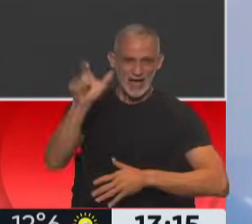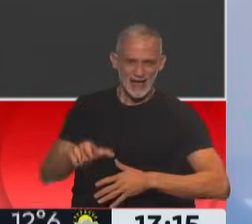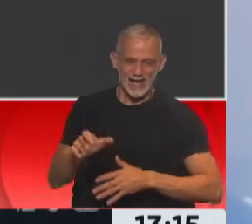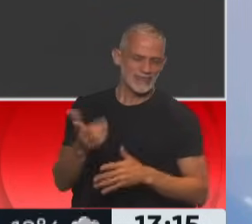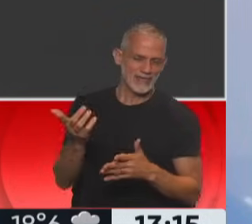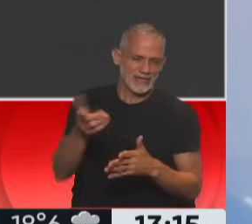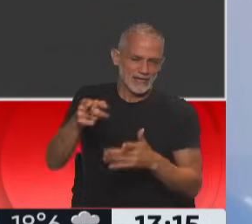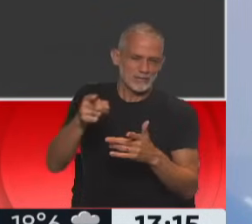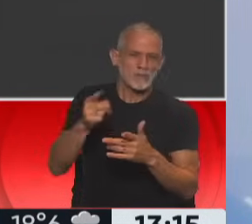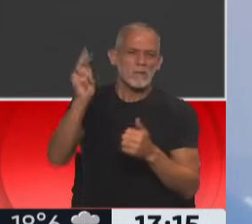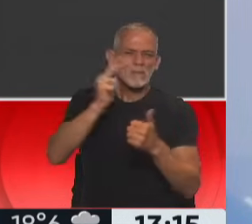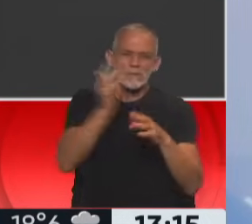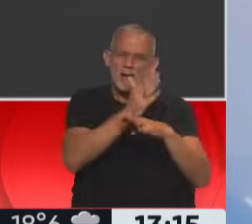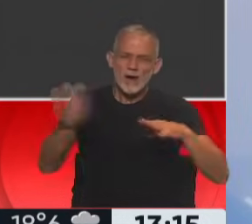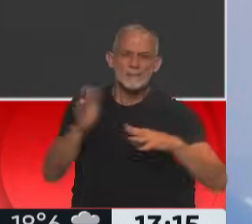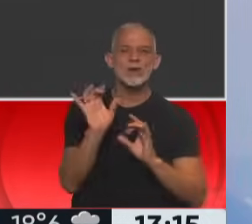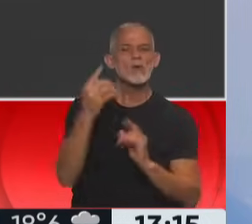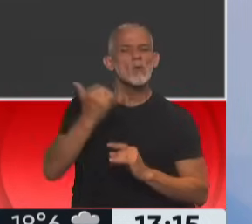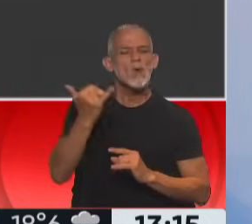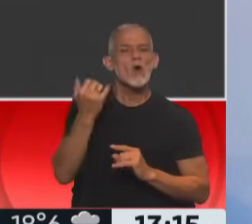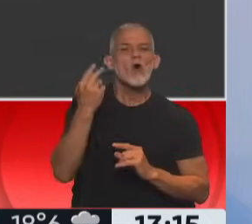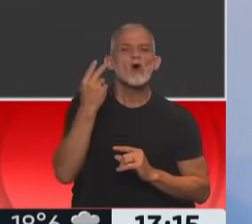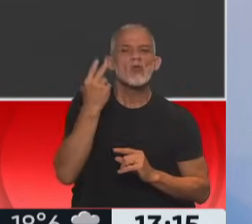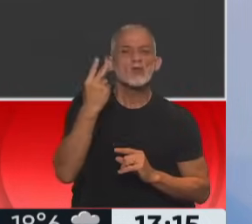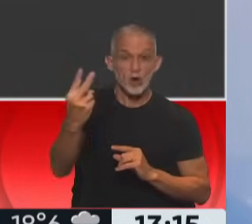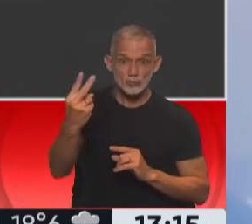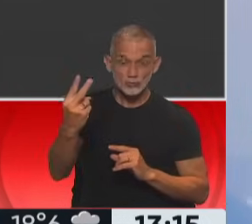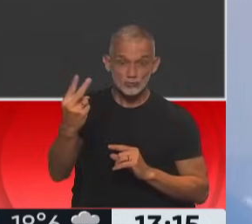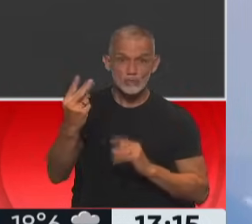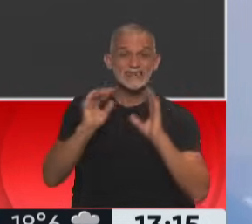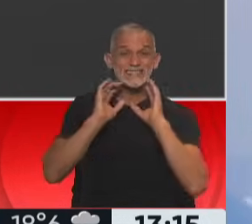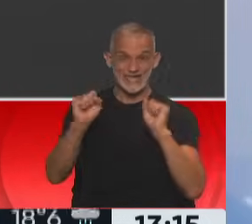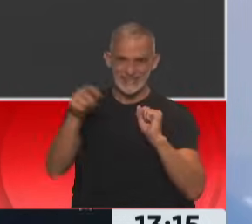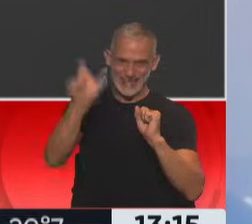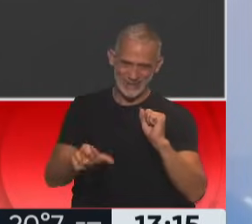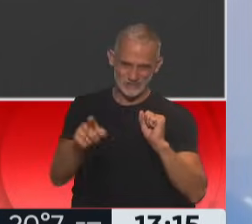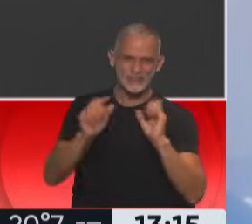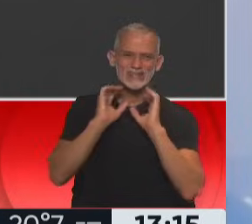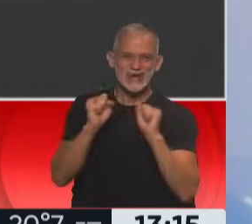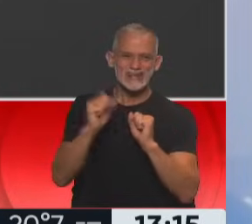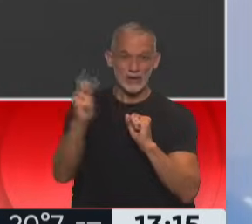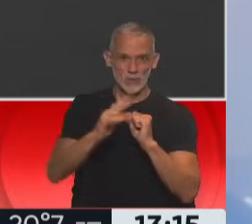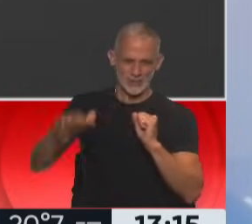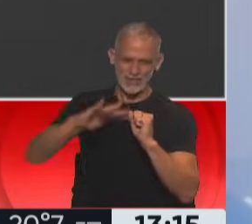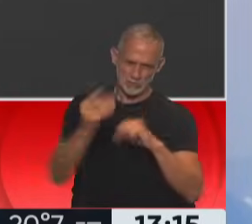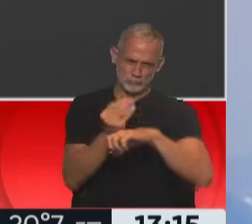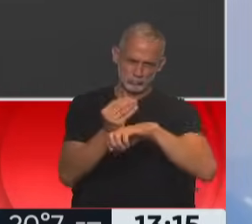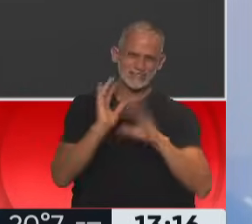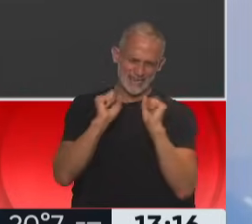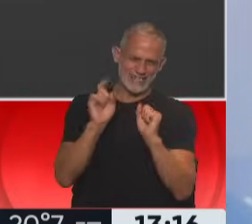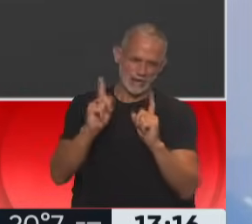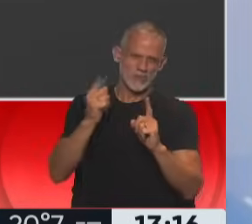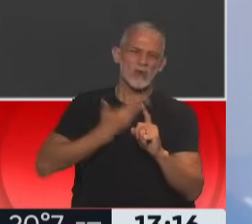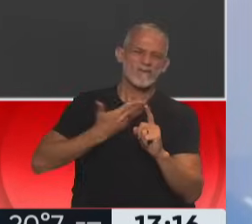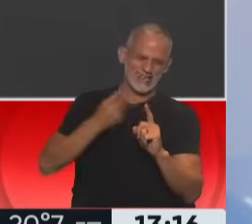de los papados solamente hubo 2 secretarios del Estado Vaticano, que es el cargo que ocupaba